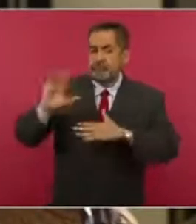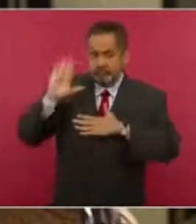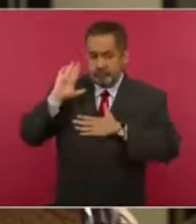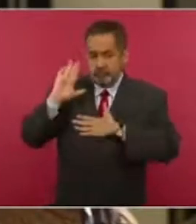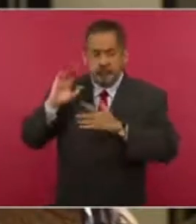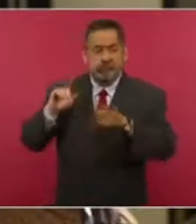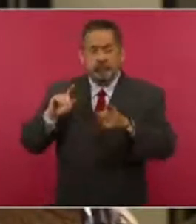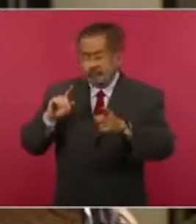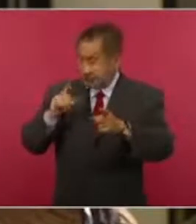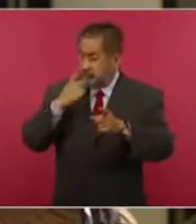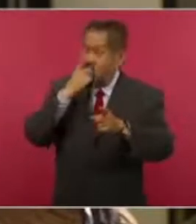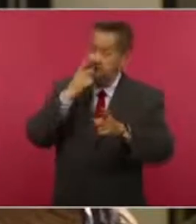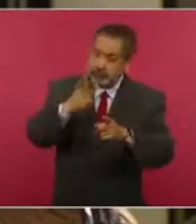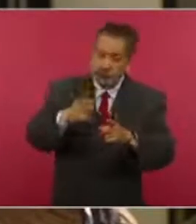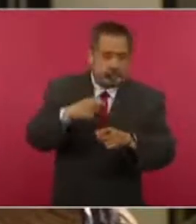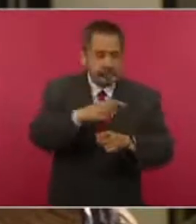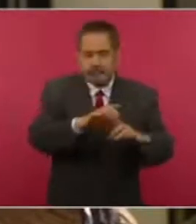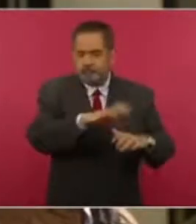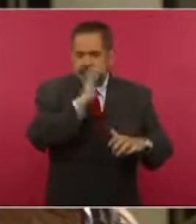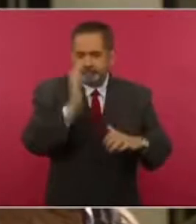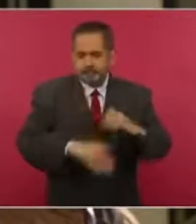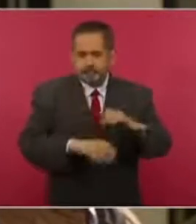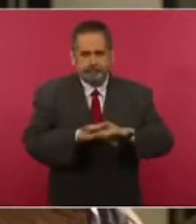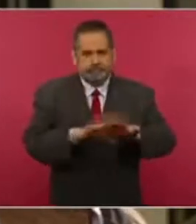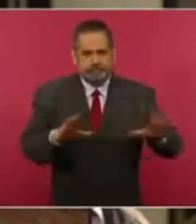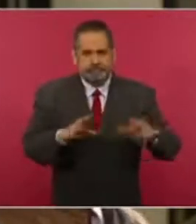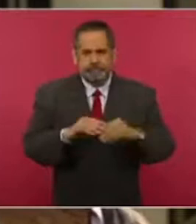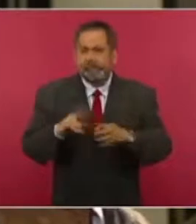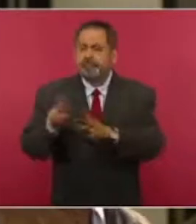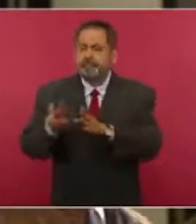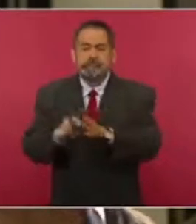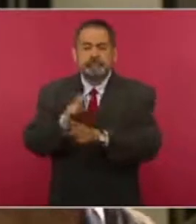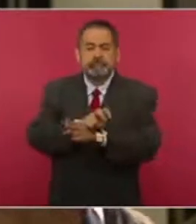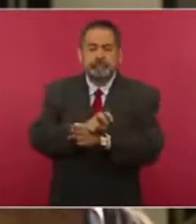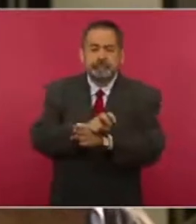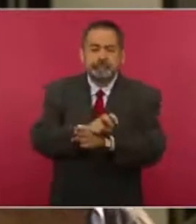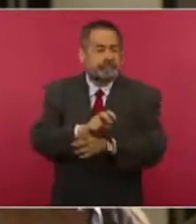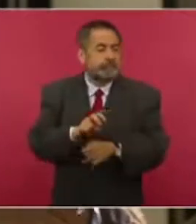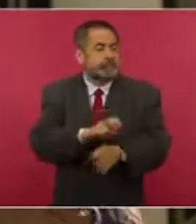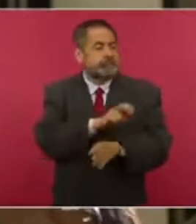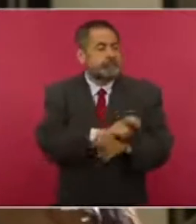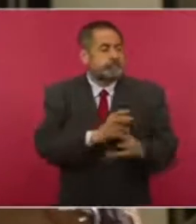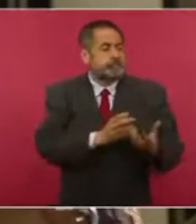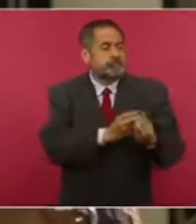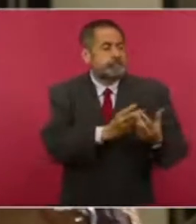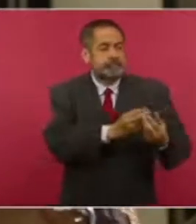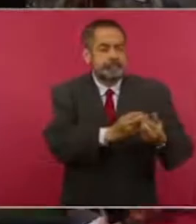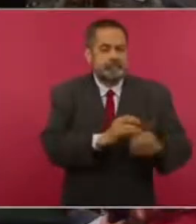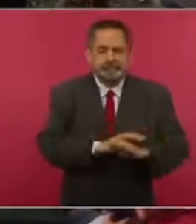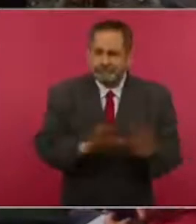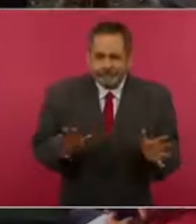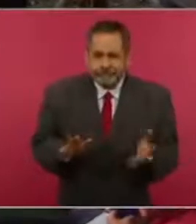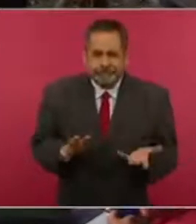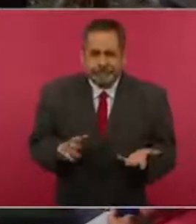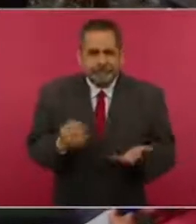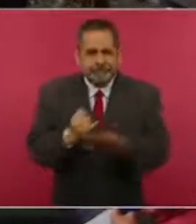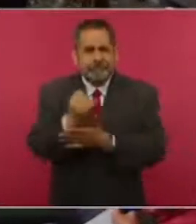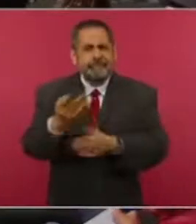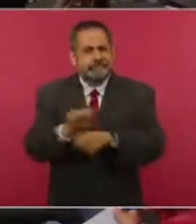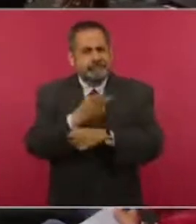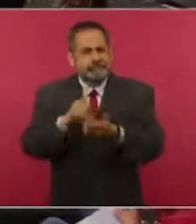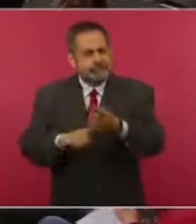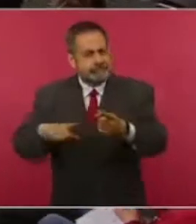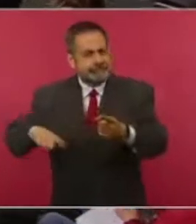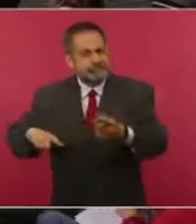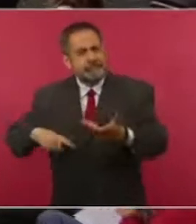y prometió que acabaría con este tipo de saltos de bisagras. ¿Me puede decir cuáles son las acciones que ha tomado al respecto?